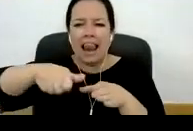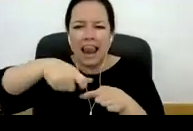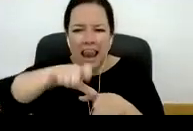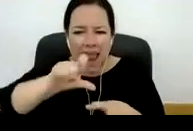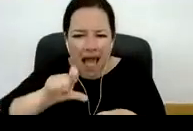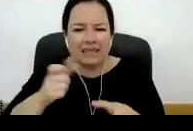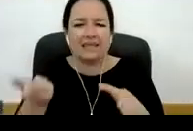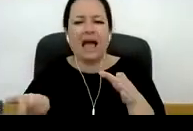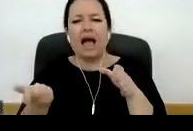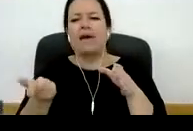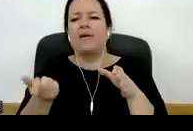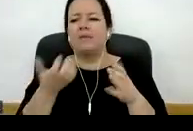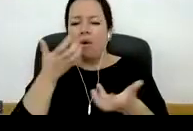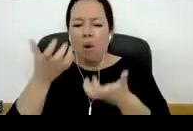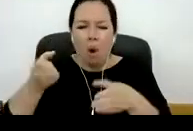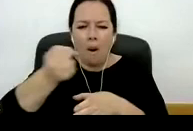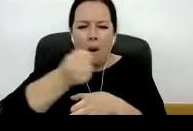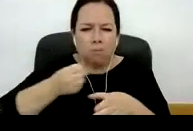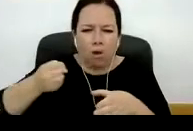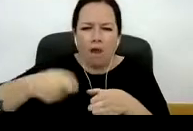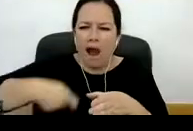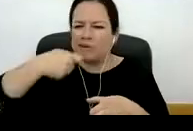del cocido, de